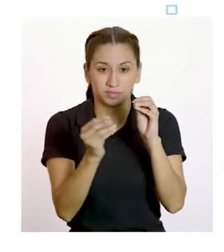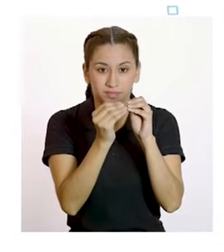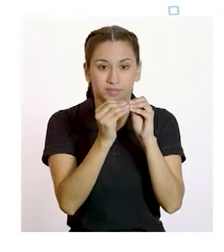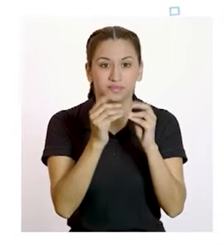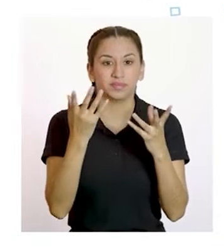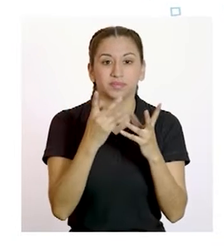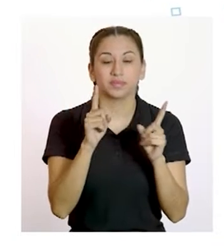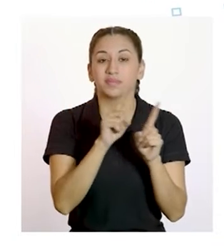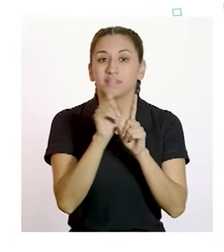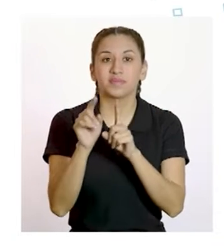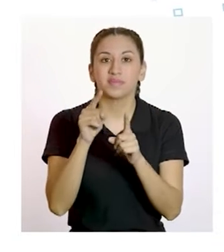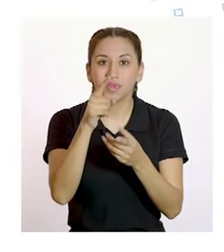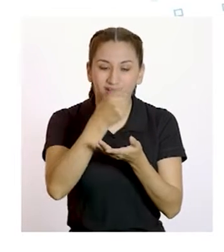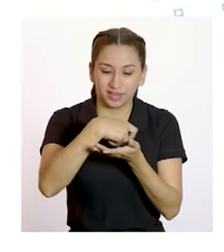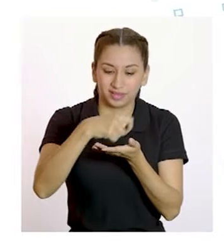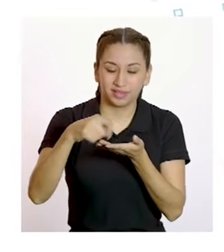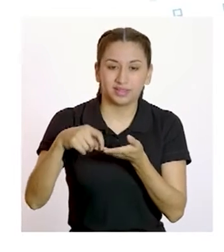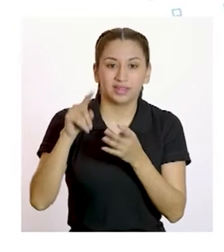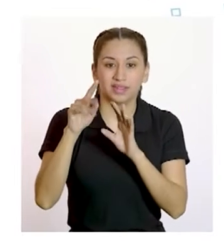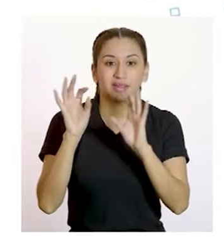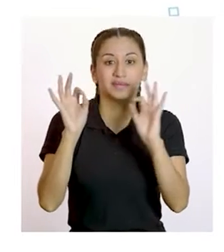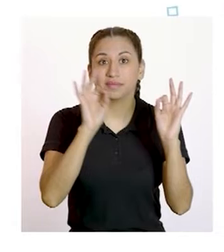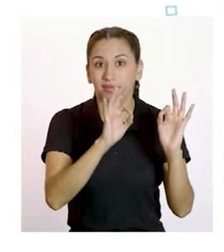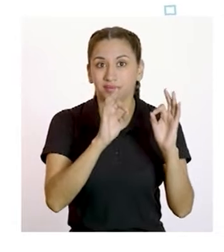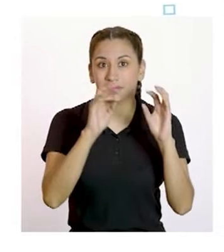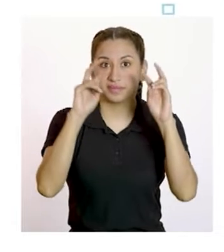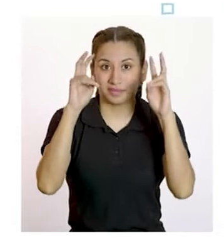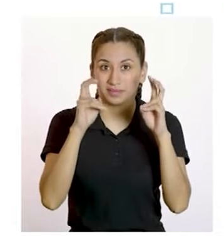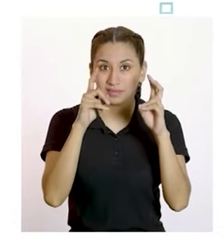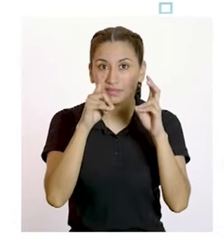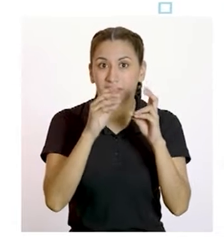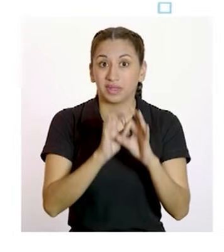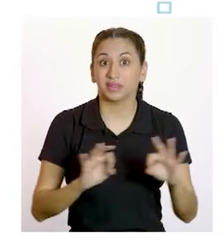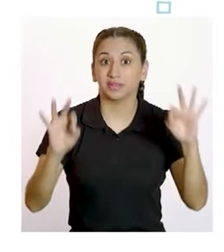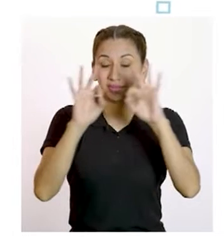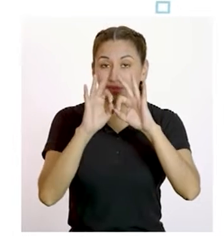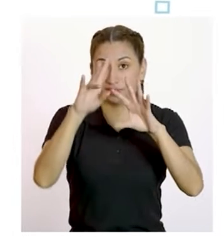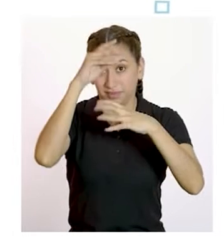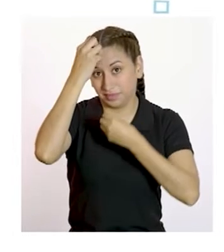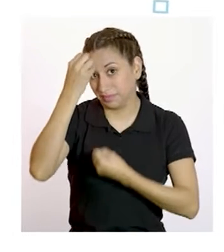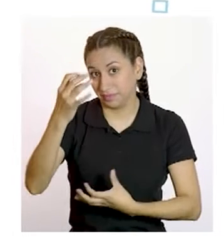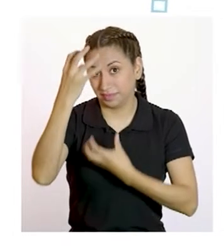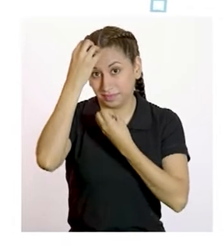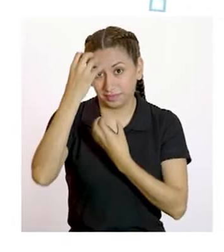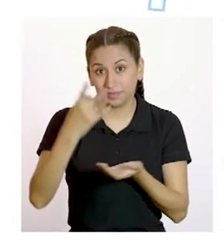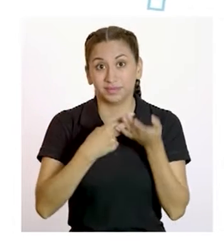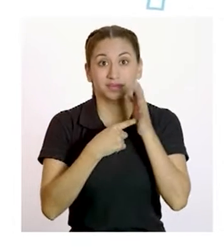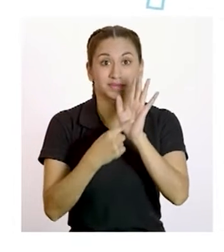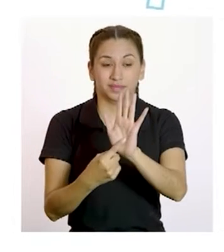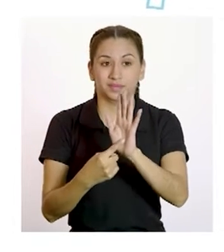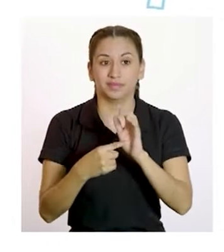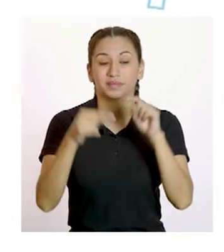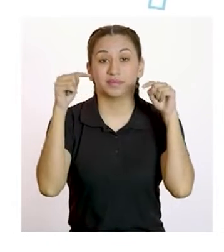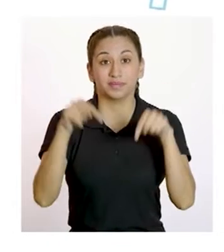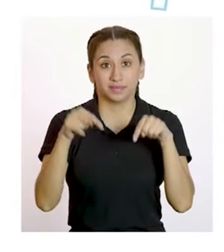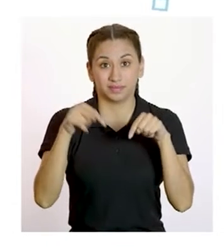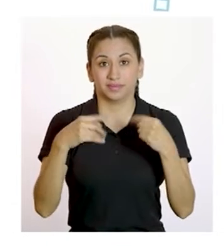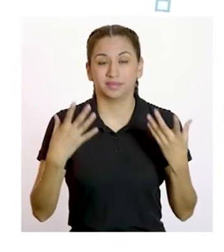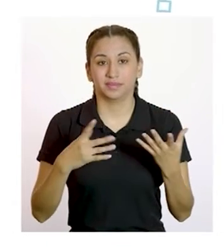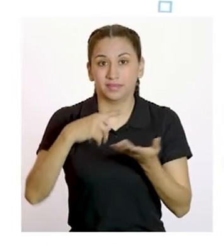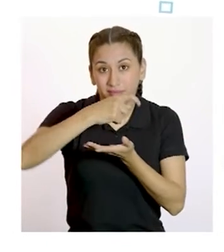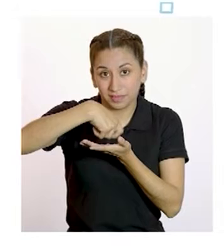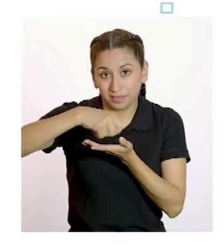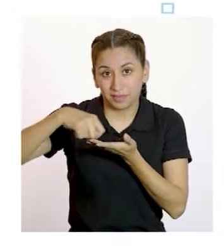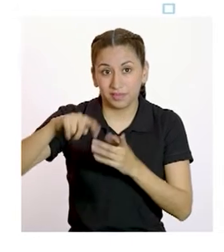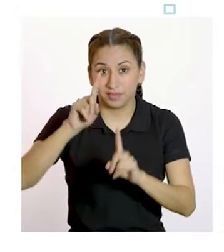cartilla, reafirmando lo que motivó a escribir el texto y la importancia de la información presentada. En